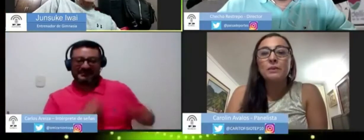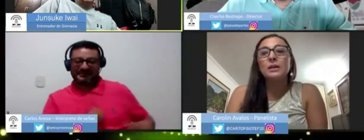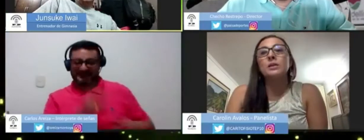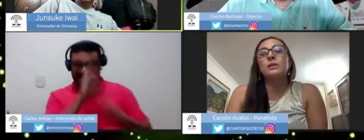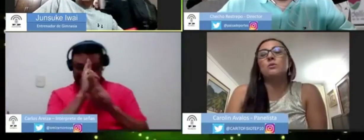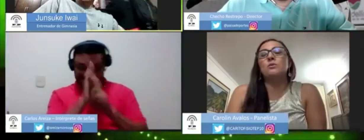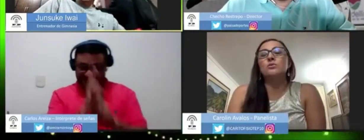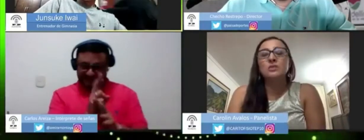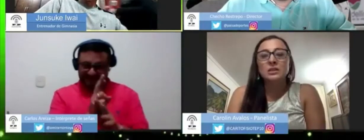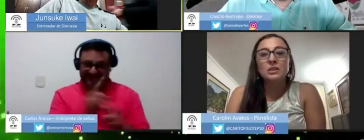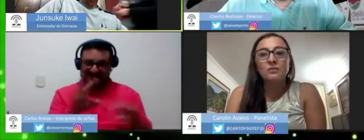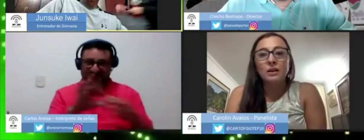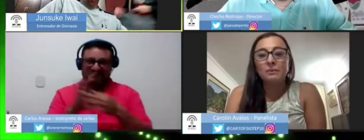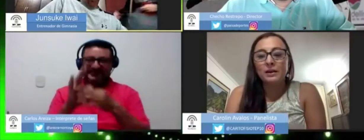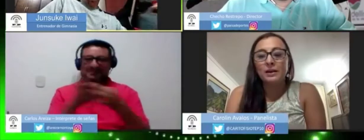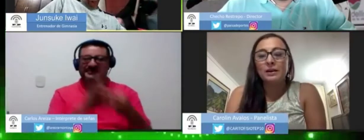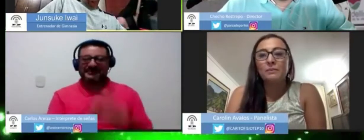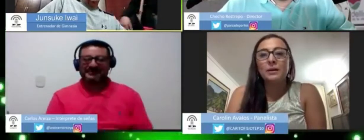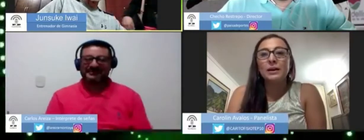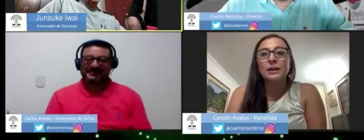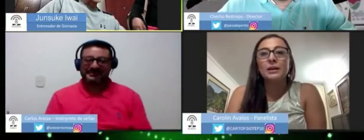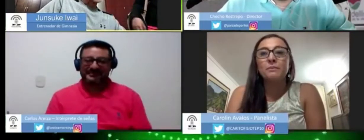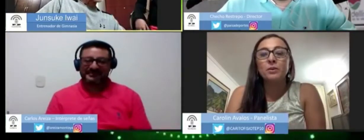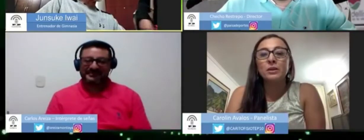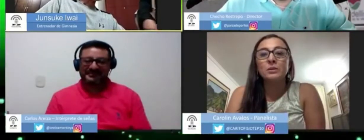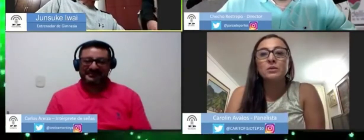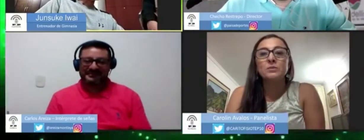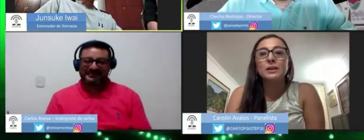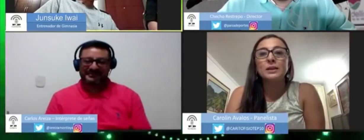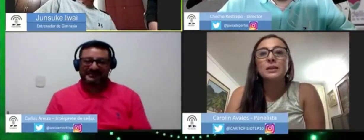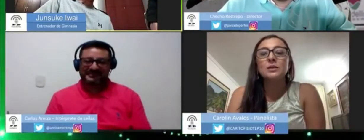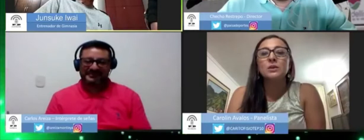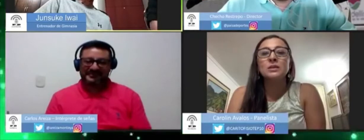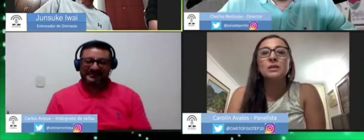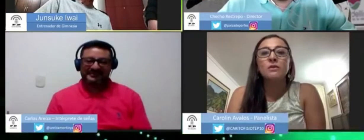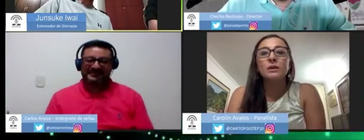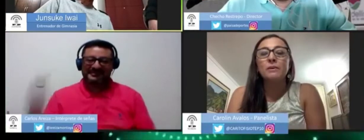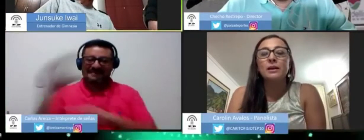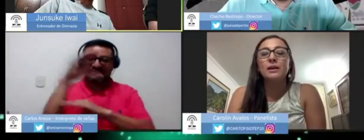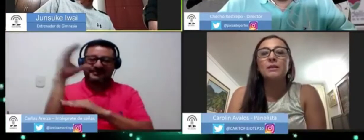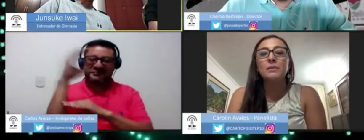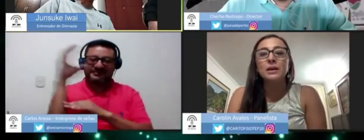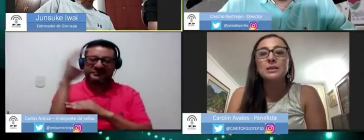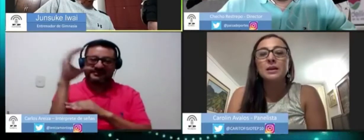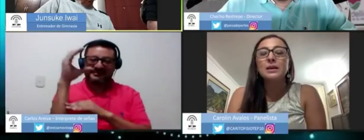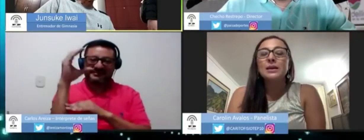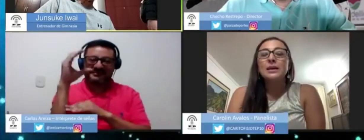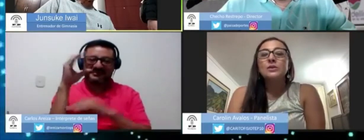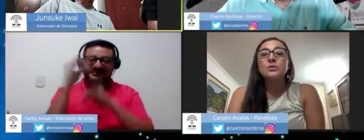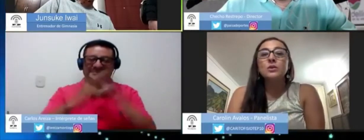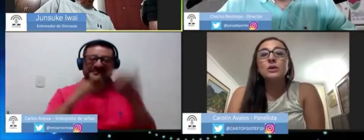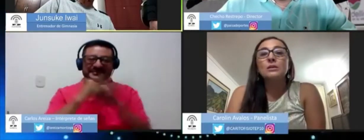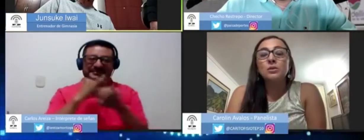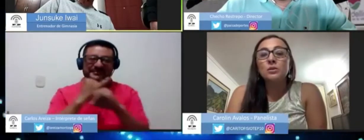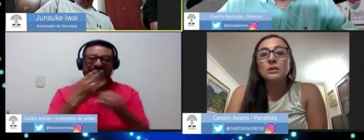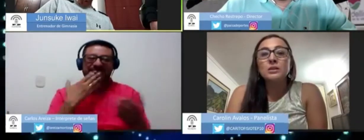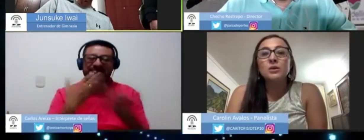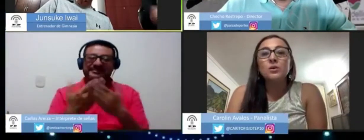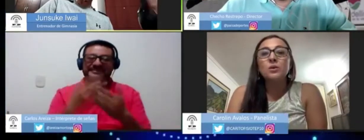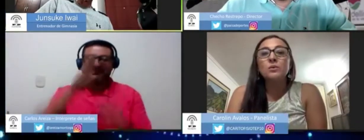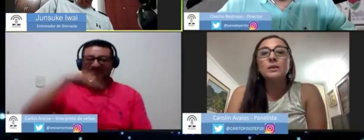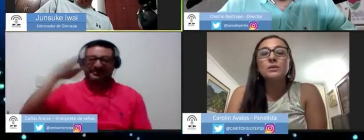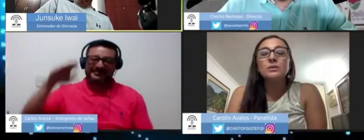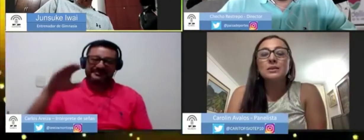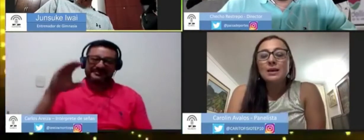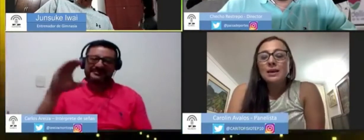para lo que usted significa para el deporte de nuestro país, lo que significa para la gimnasia, no solo de Antioquia, sino de